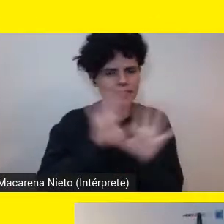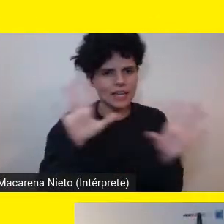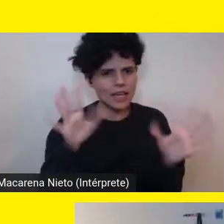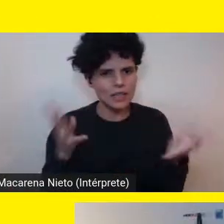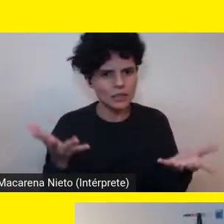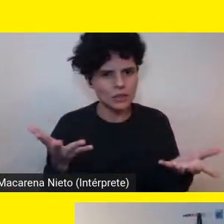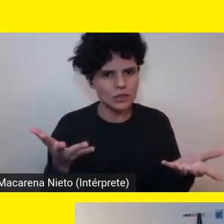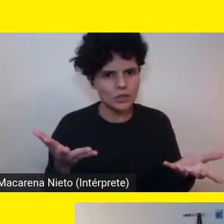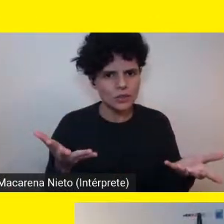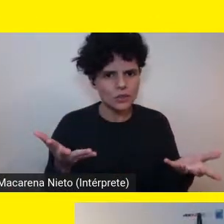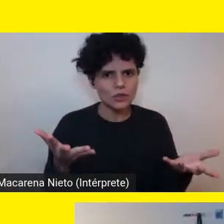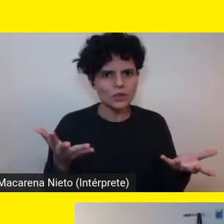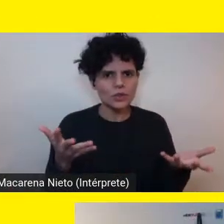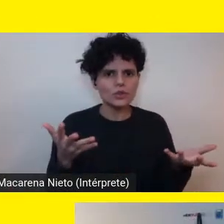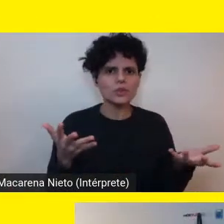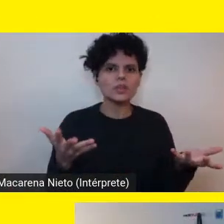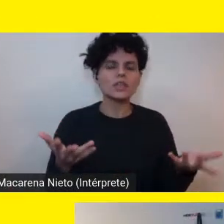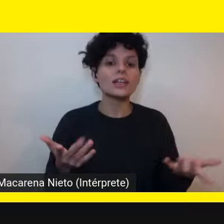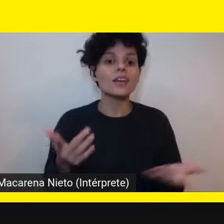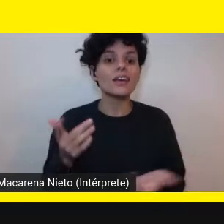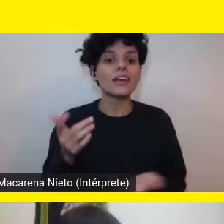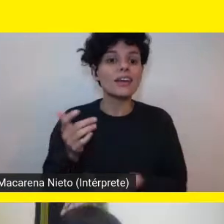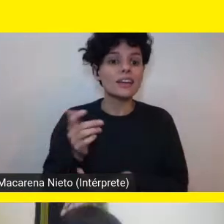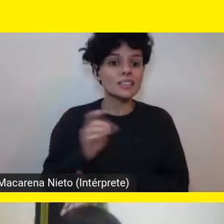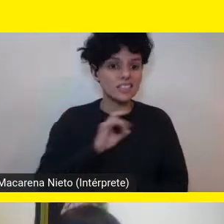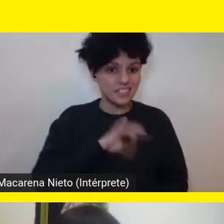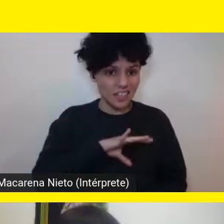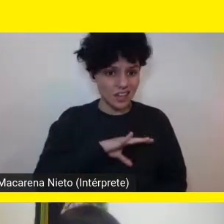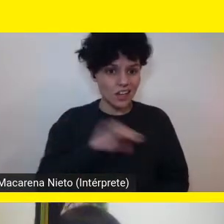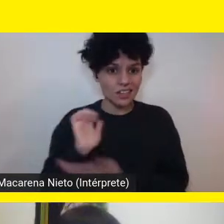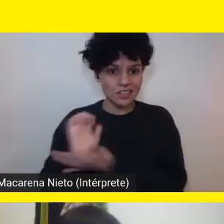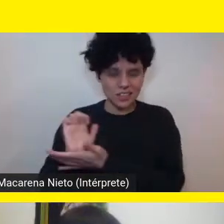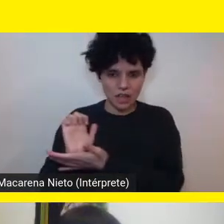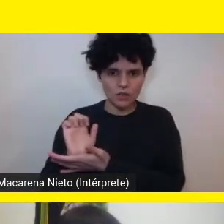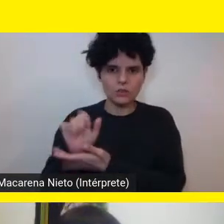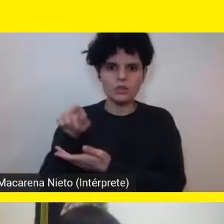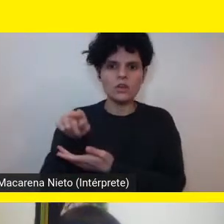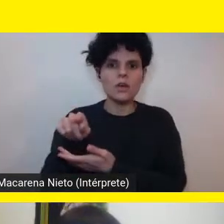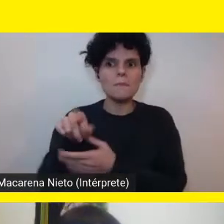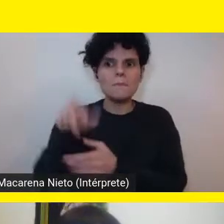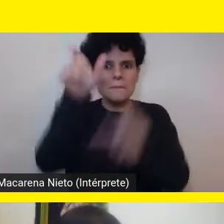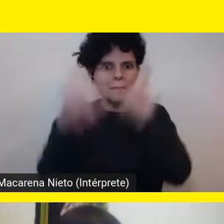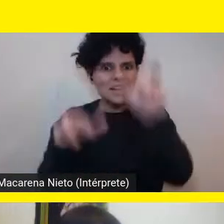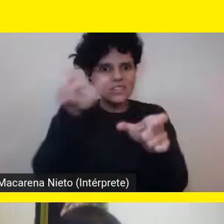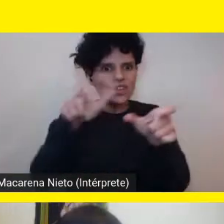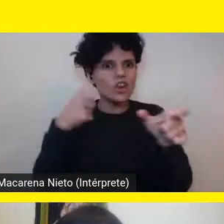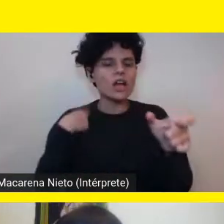el Estado de Chile, en lo que se refiere a las víctimas sobrevivientes de prisión política y tortura,